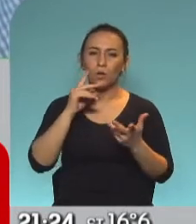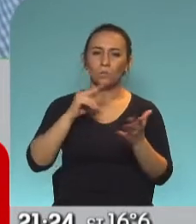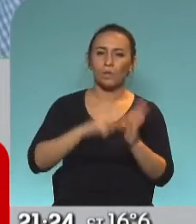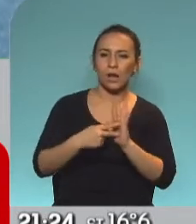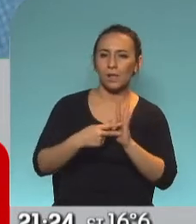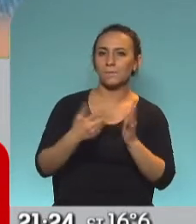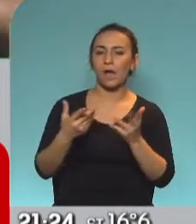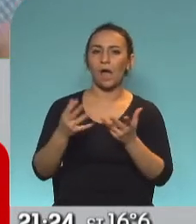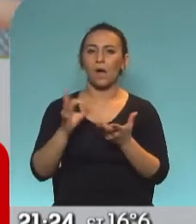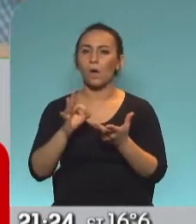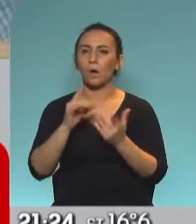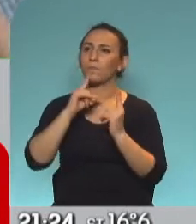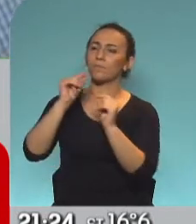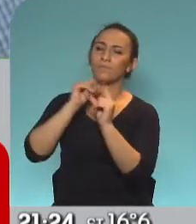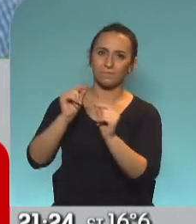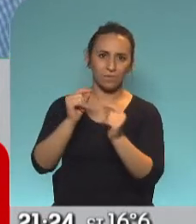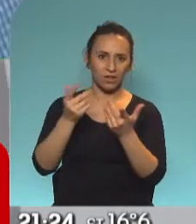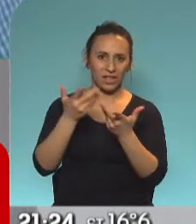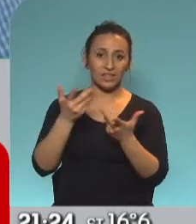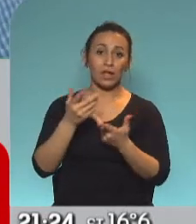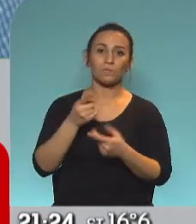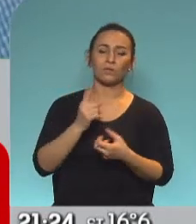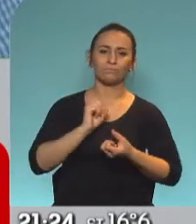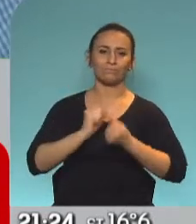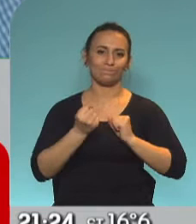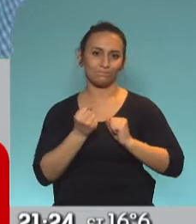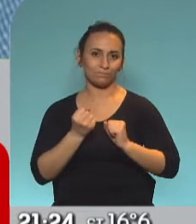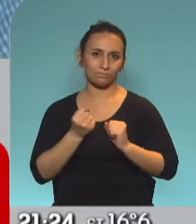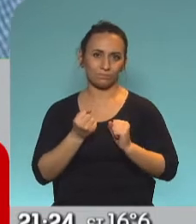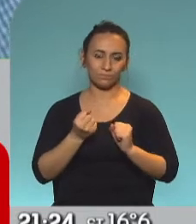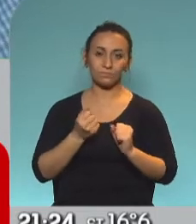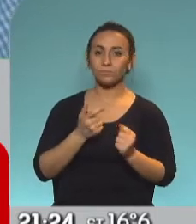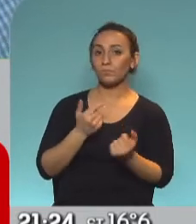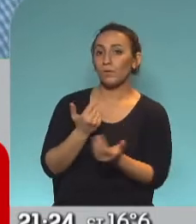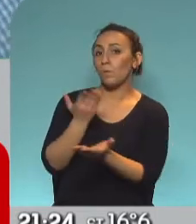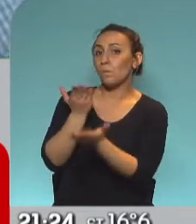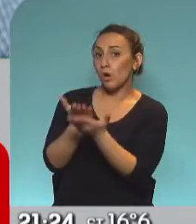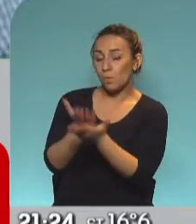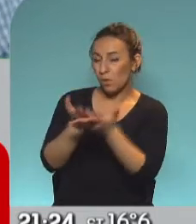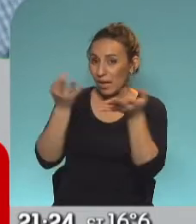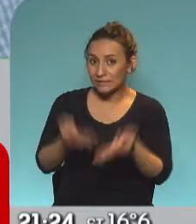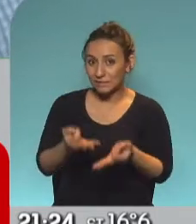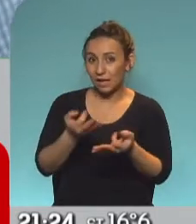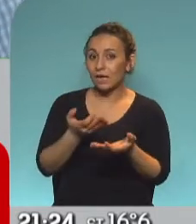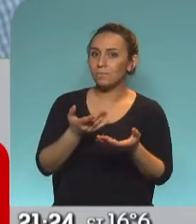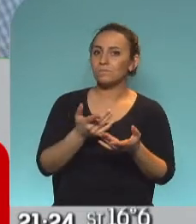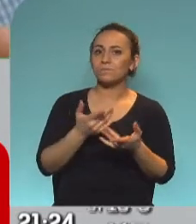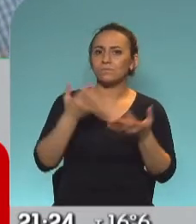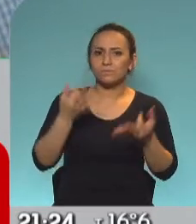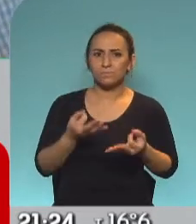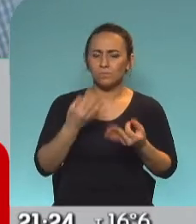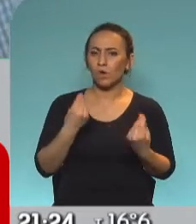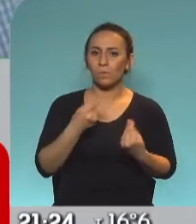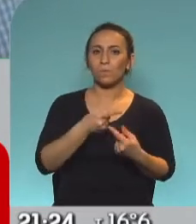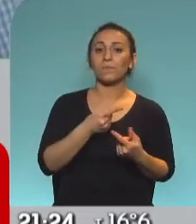para traducir, digamos, esta demanda o esta inquietud en una propuesta concreta se dan a partir del ombudsman de la policía,